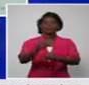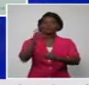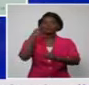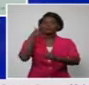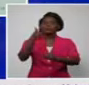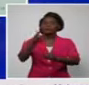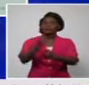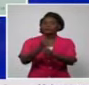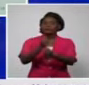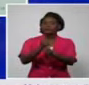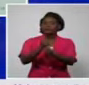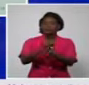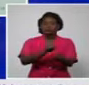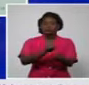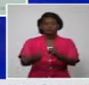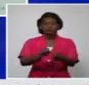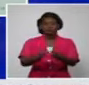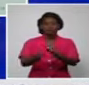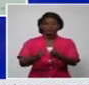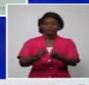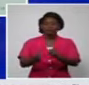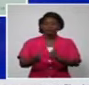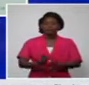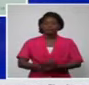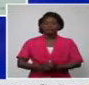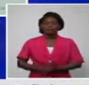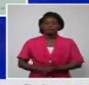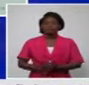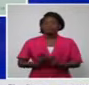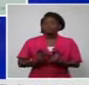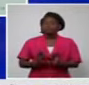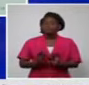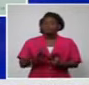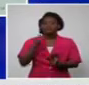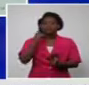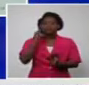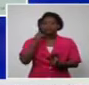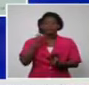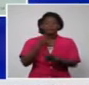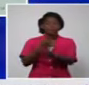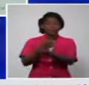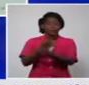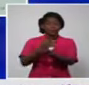y logrando controlar la transmisión, a pesar de que es muy riesgoso.